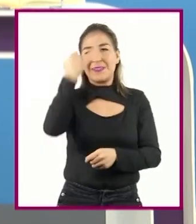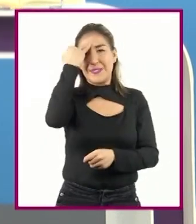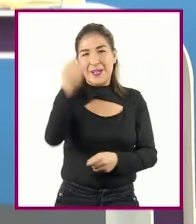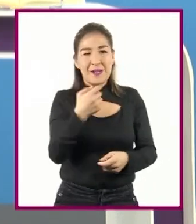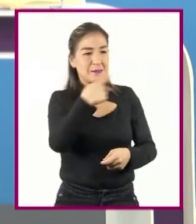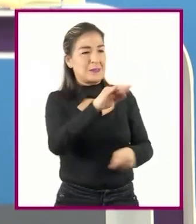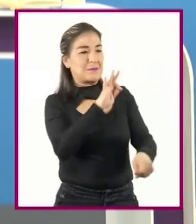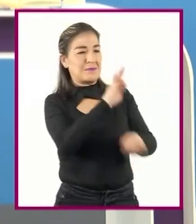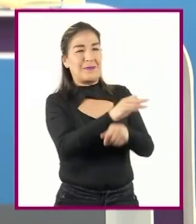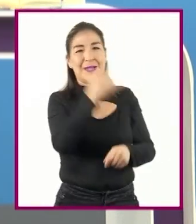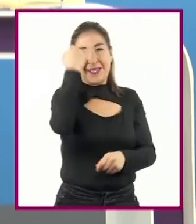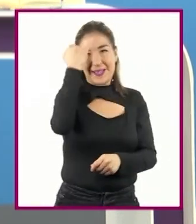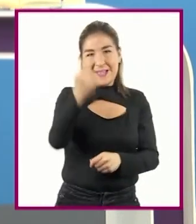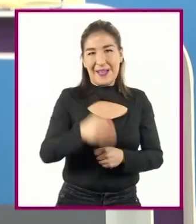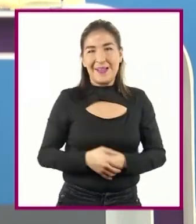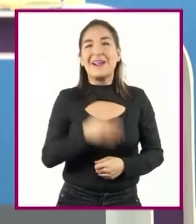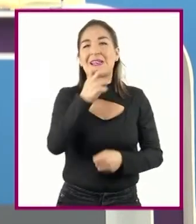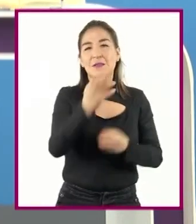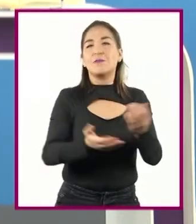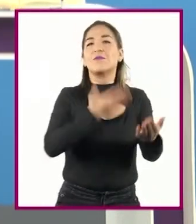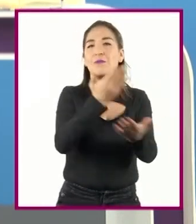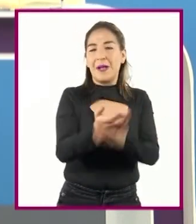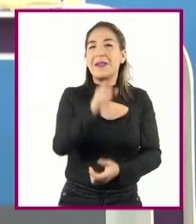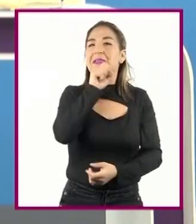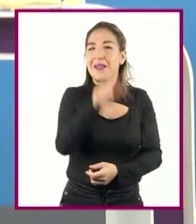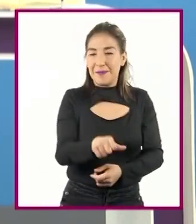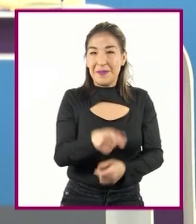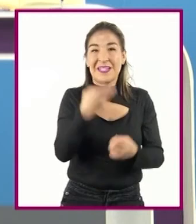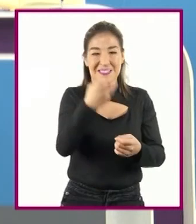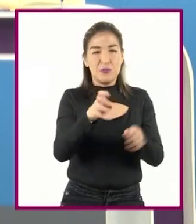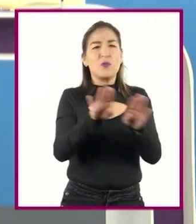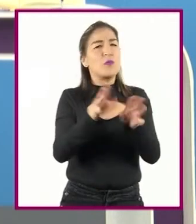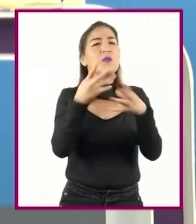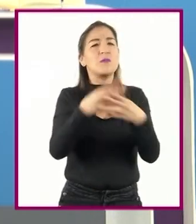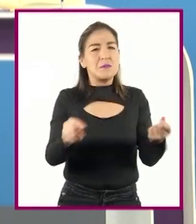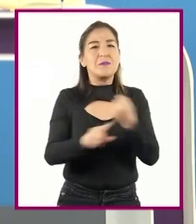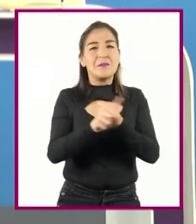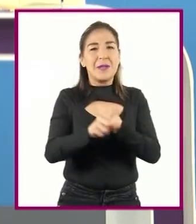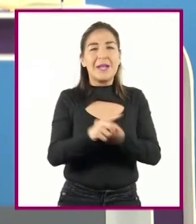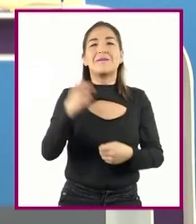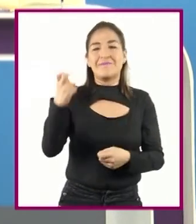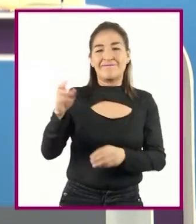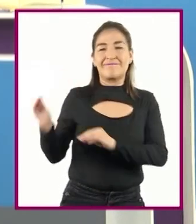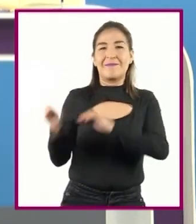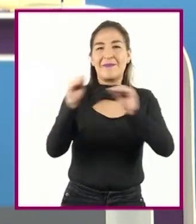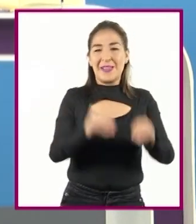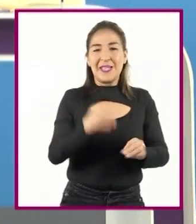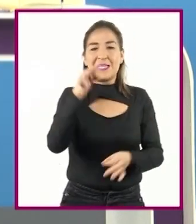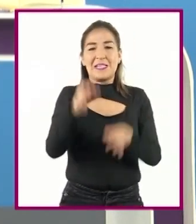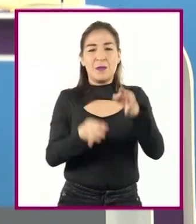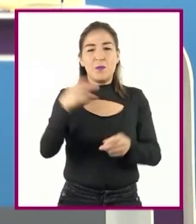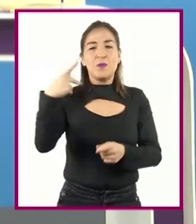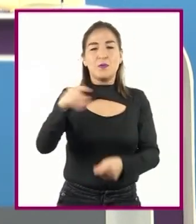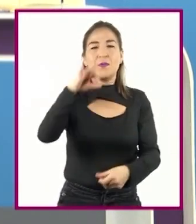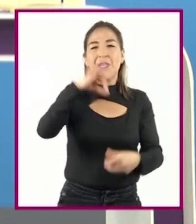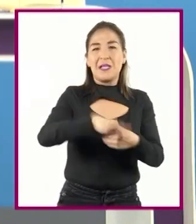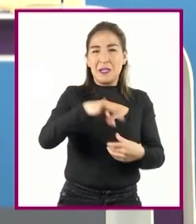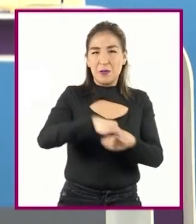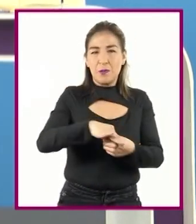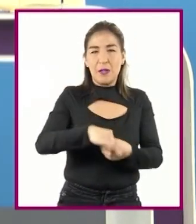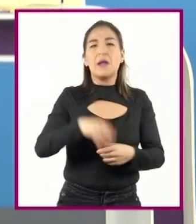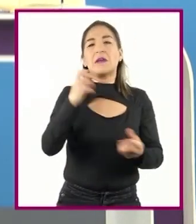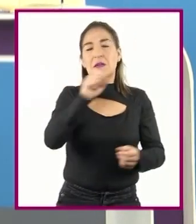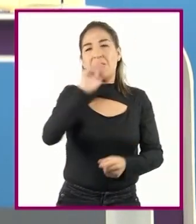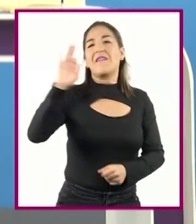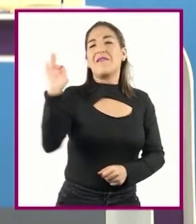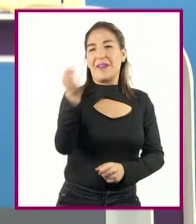propuestas. Para la solución de estos conflictos se acude al Tribunal Electoral de las entidades o el